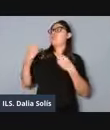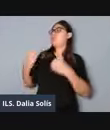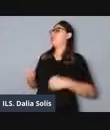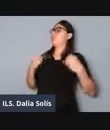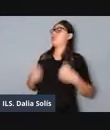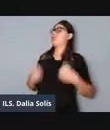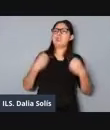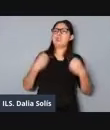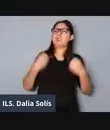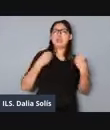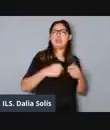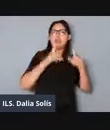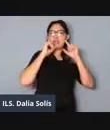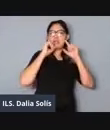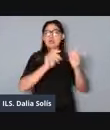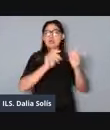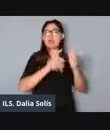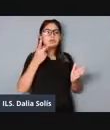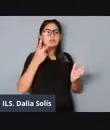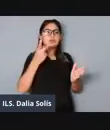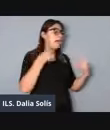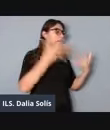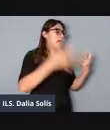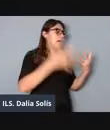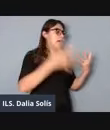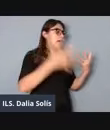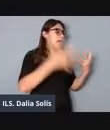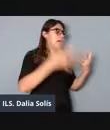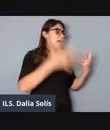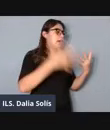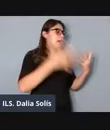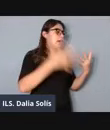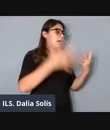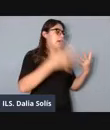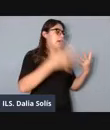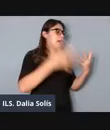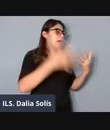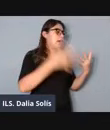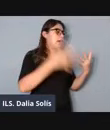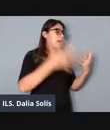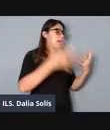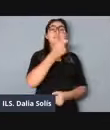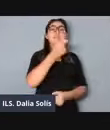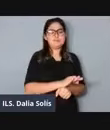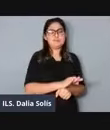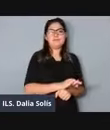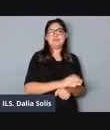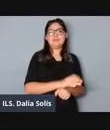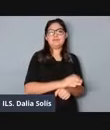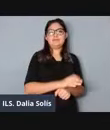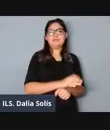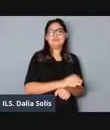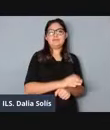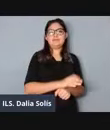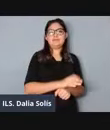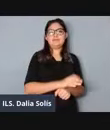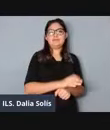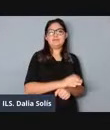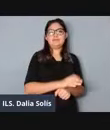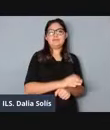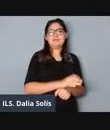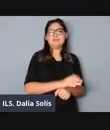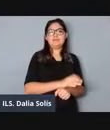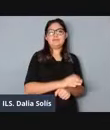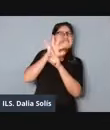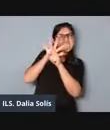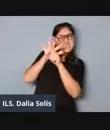se vuelvan manipuladores y chantajistas en su etapa adulta, no solamente ahorita. O sea, no es como que hay, es una niña o un niño chantajista. No,